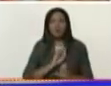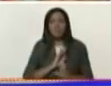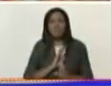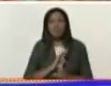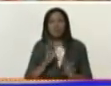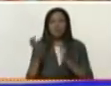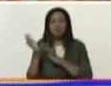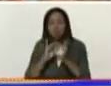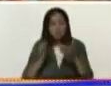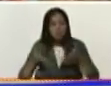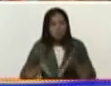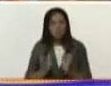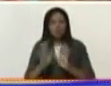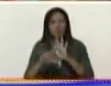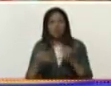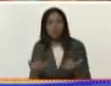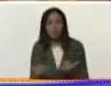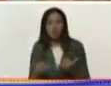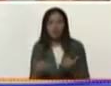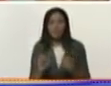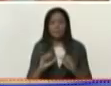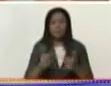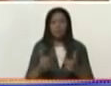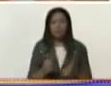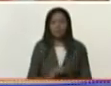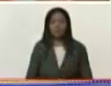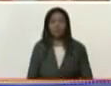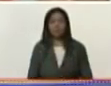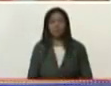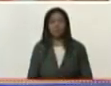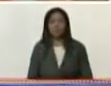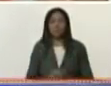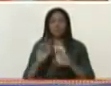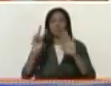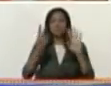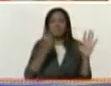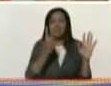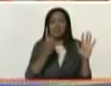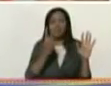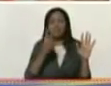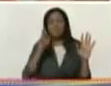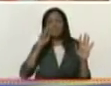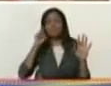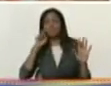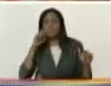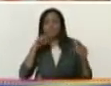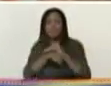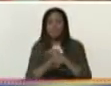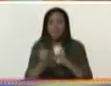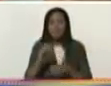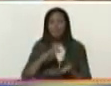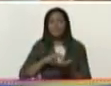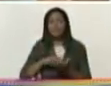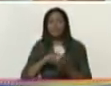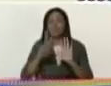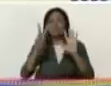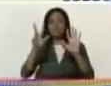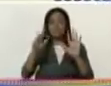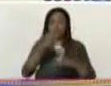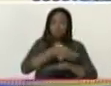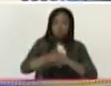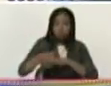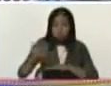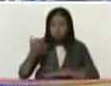Jesús, estamos dando inauguración a la séptima maternidad en el estado Miranda. Ya son 7 municipios